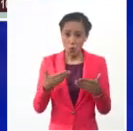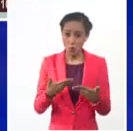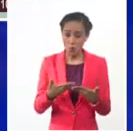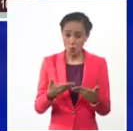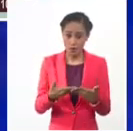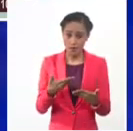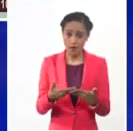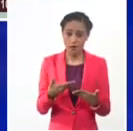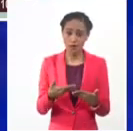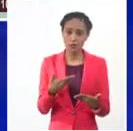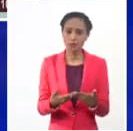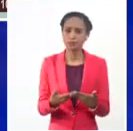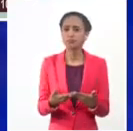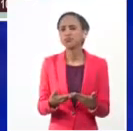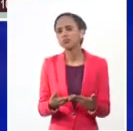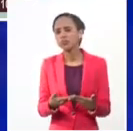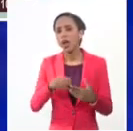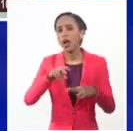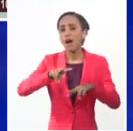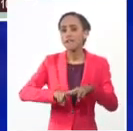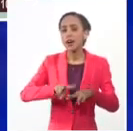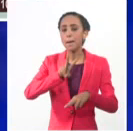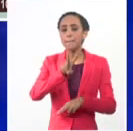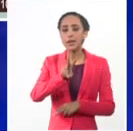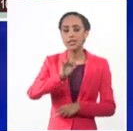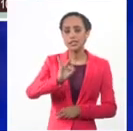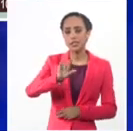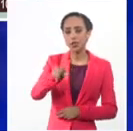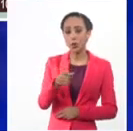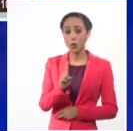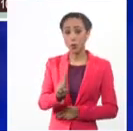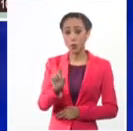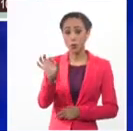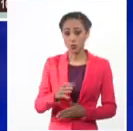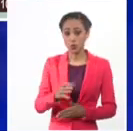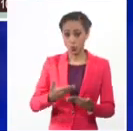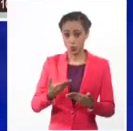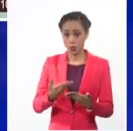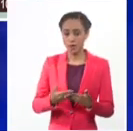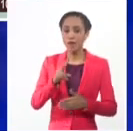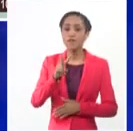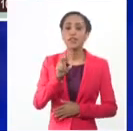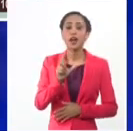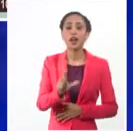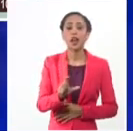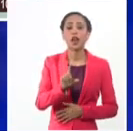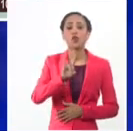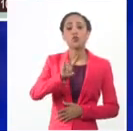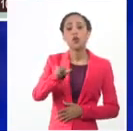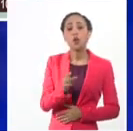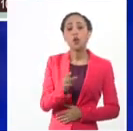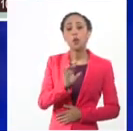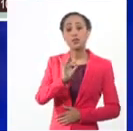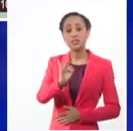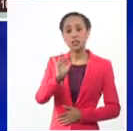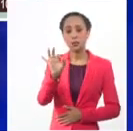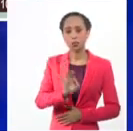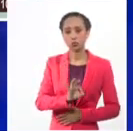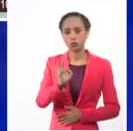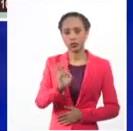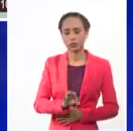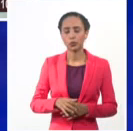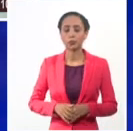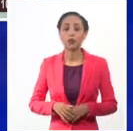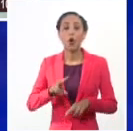procesadas: La Habana con el 27,1%, Villa Clara el 9,7%, Holguín